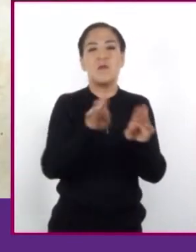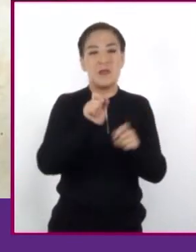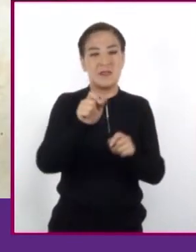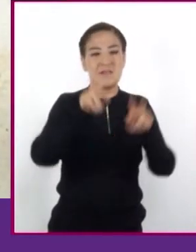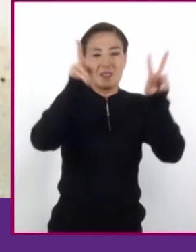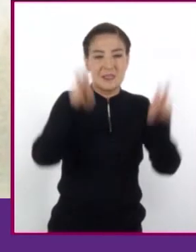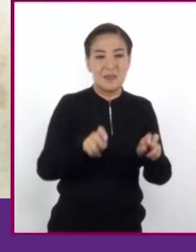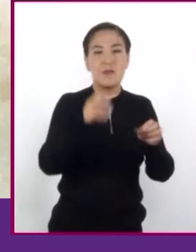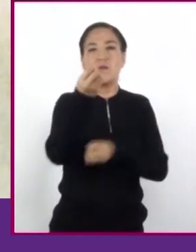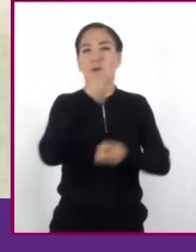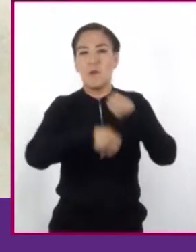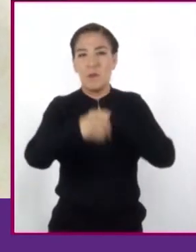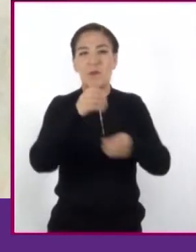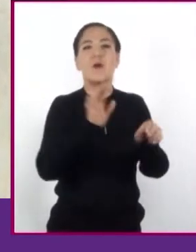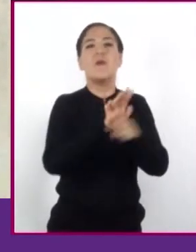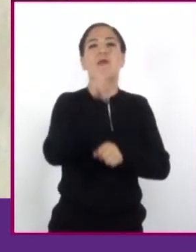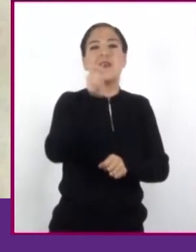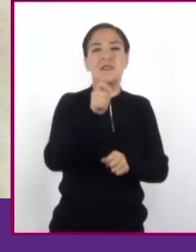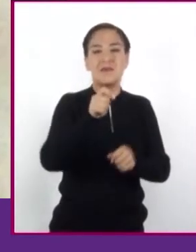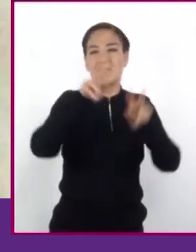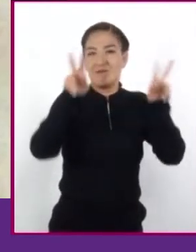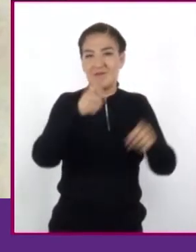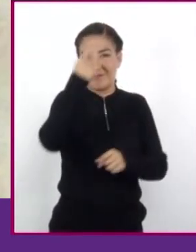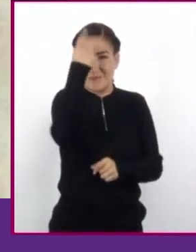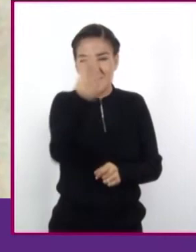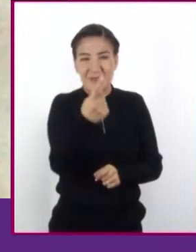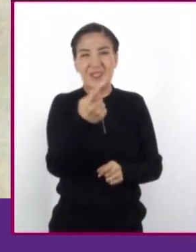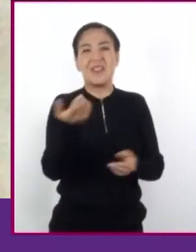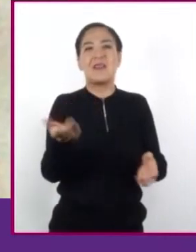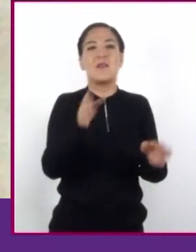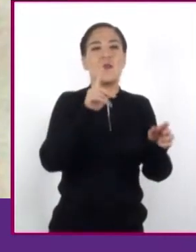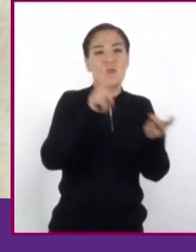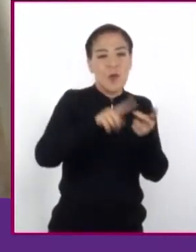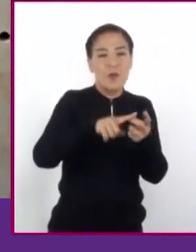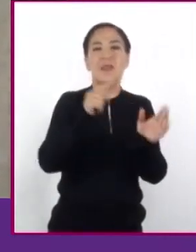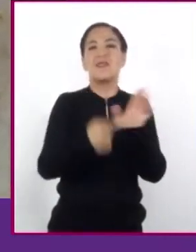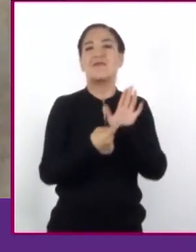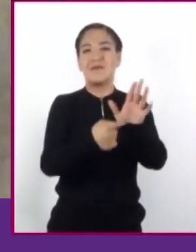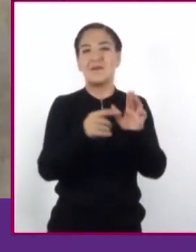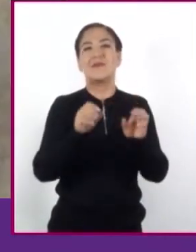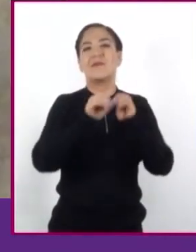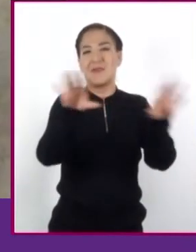tal obra, de tal formato, del tal autor, publicado en X lugar, etc.